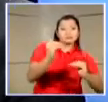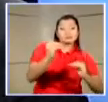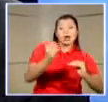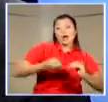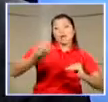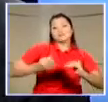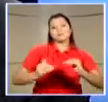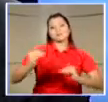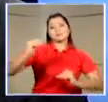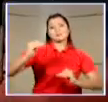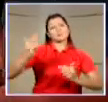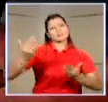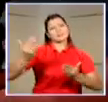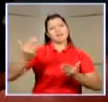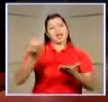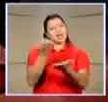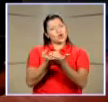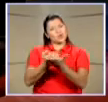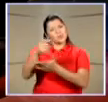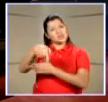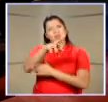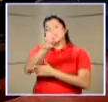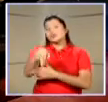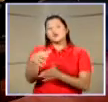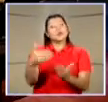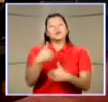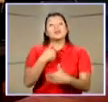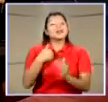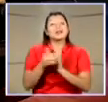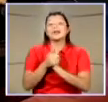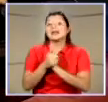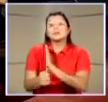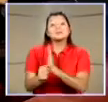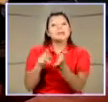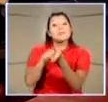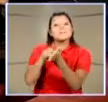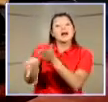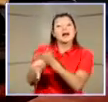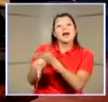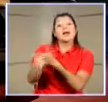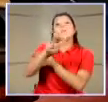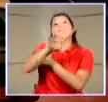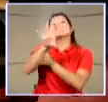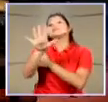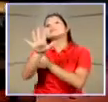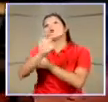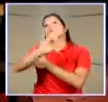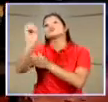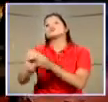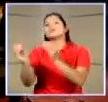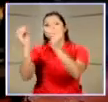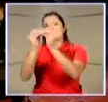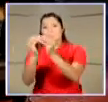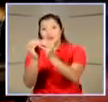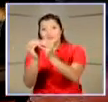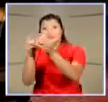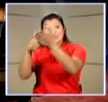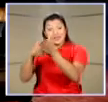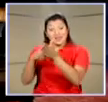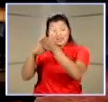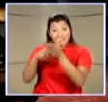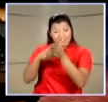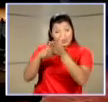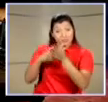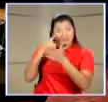país no tiene capacidad de pagar un 25% más de carga tributaria que lo